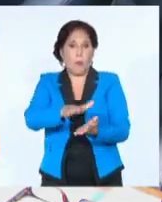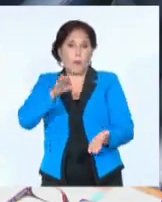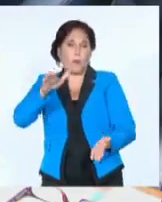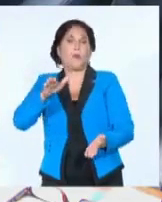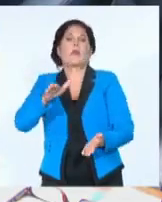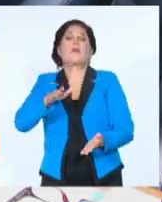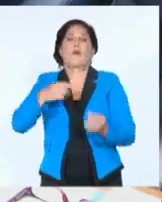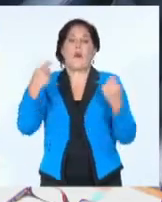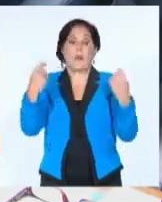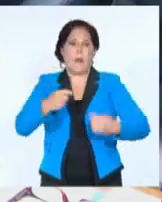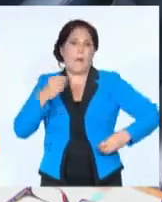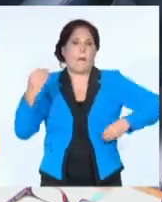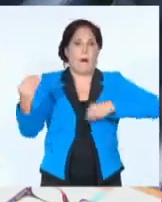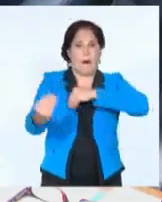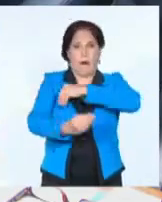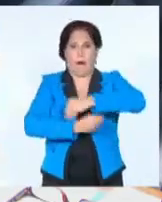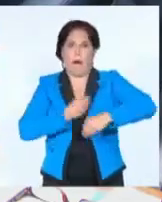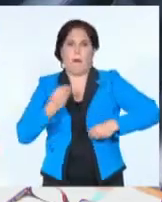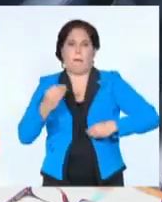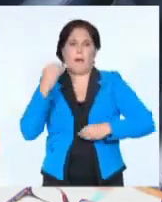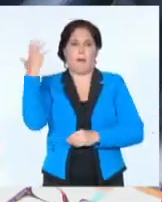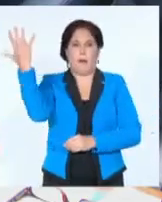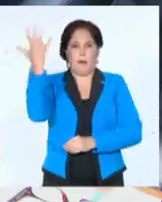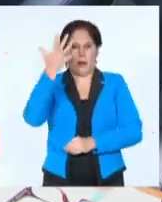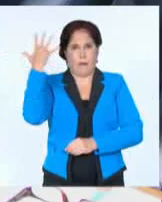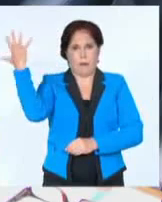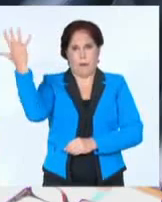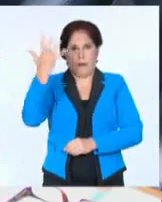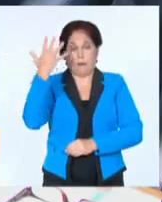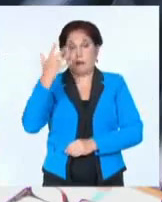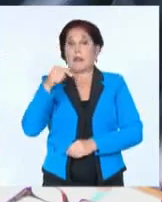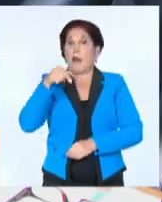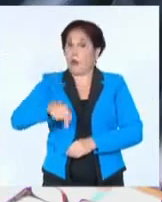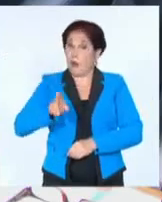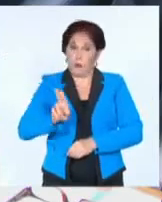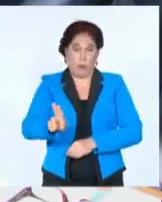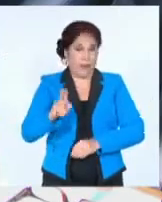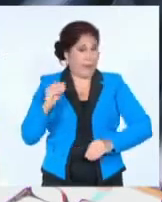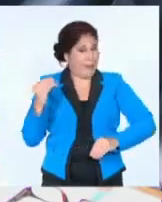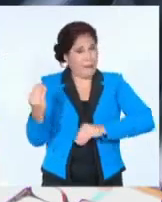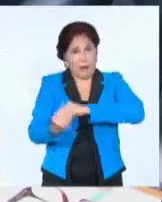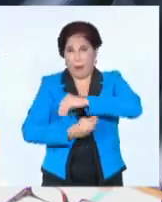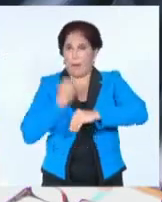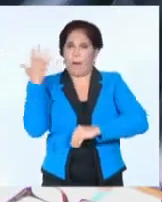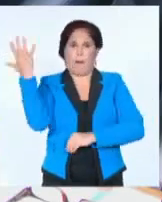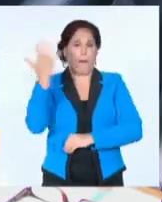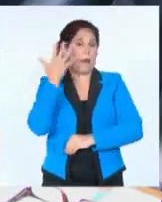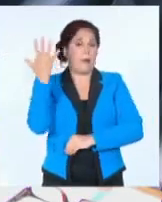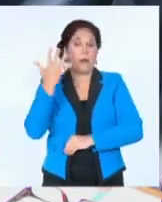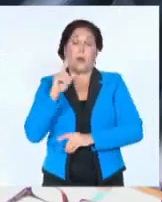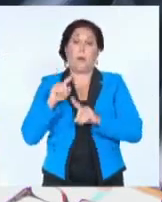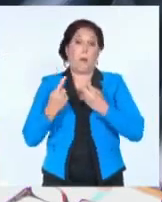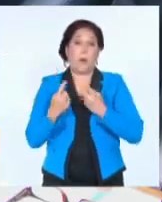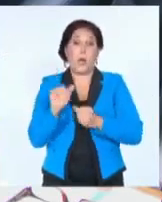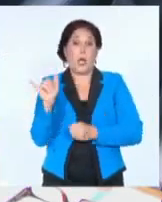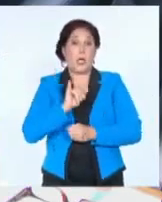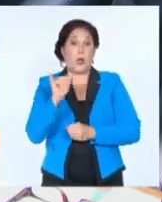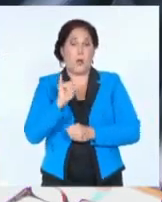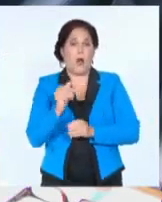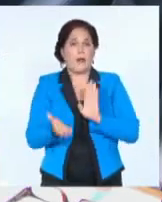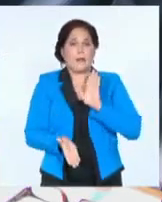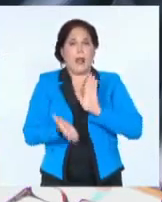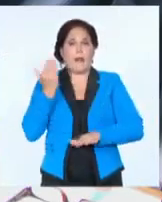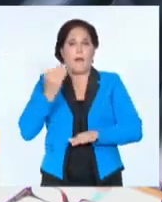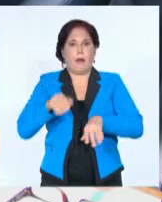ambiciosos y no para simples palabras, que si no actuamos con urgencia, se esfumarán sin ningún aporte concreto a la salvación del